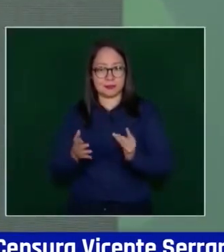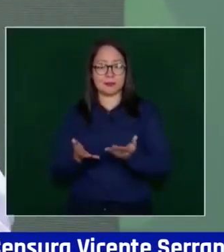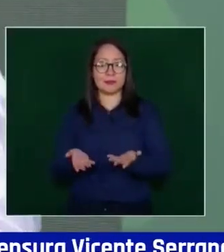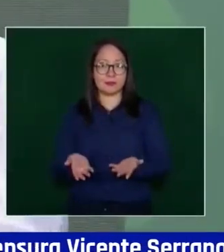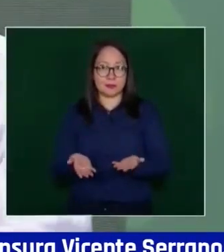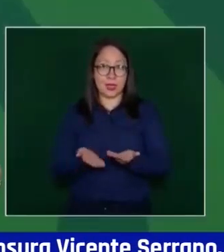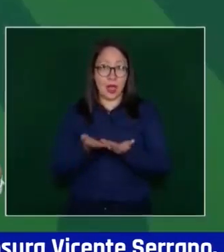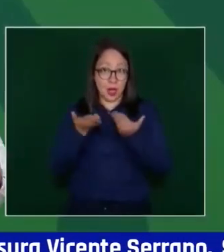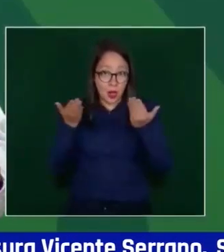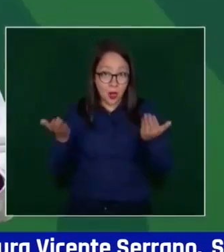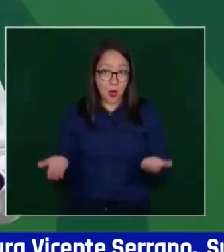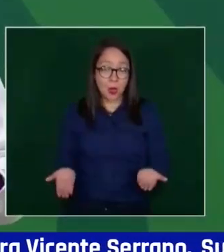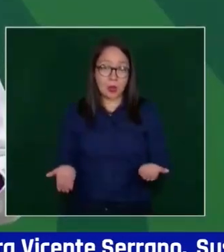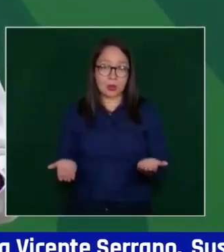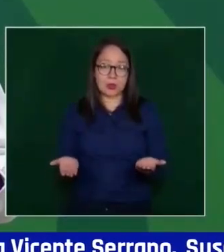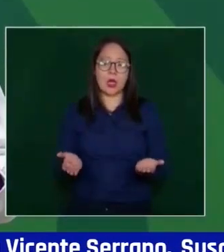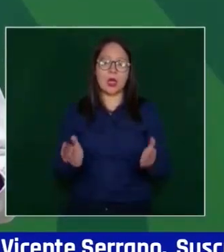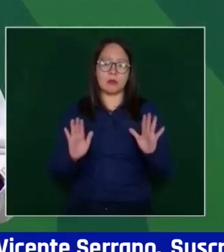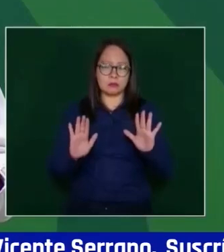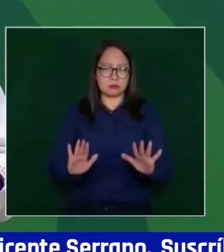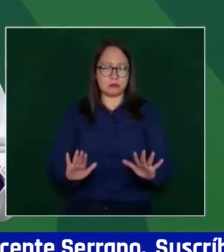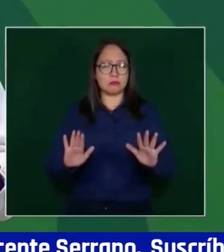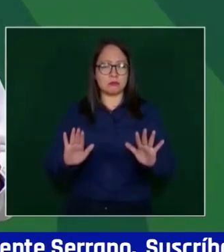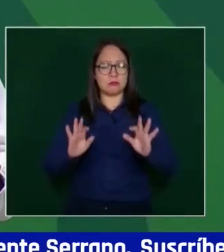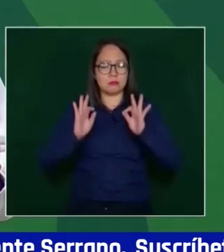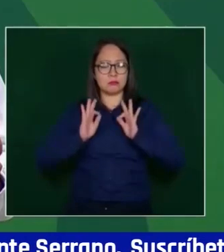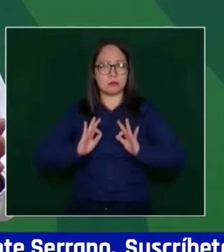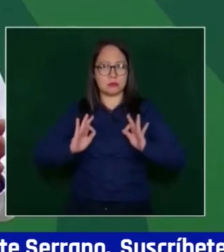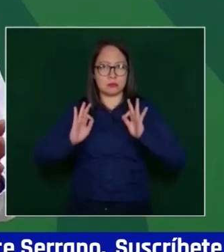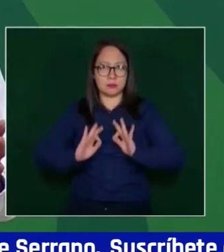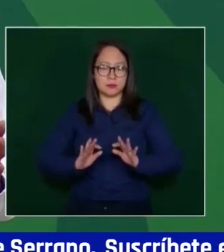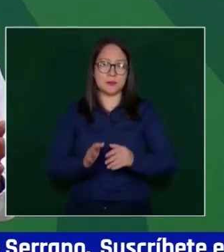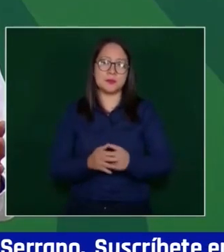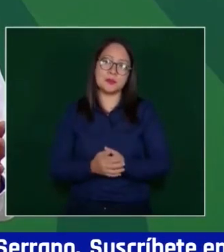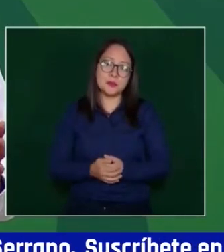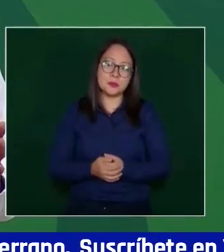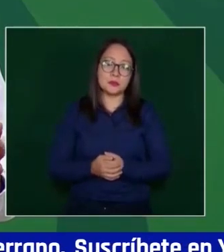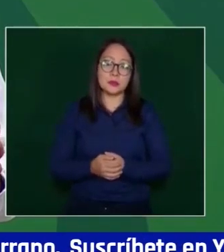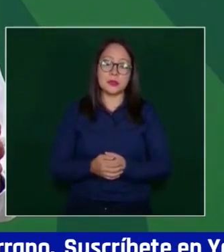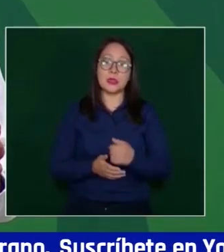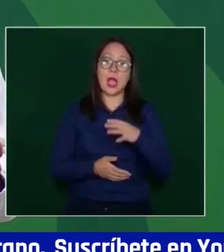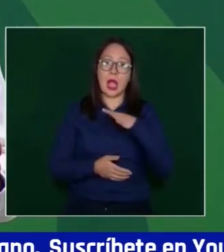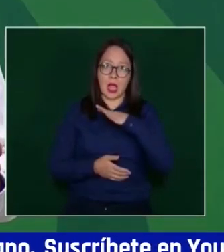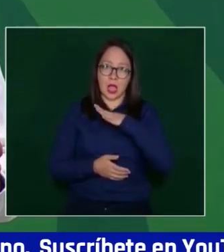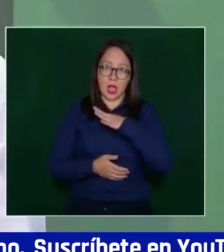procuro hablar despacio. Pero hay un escritor